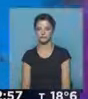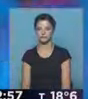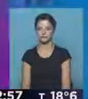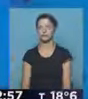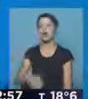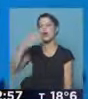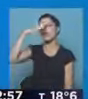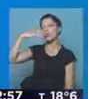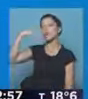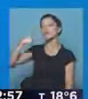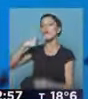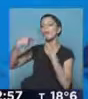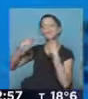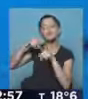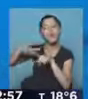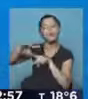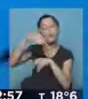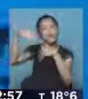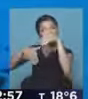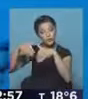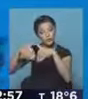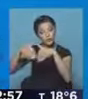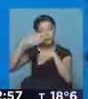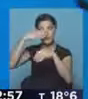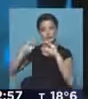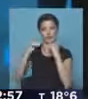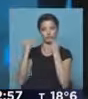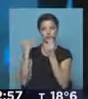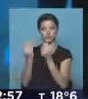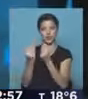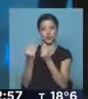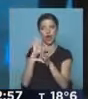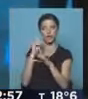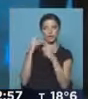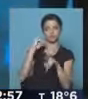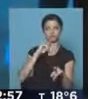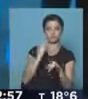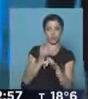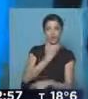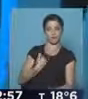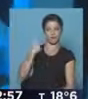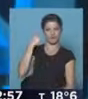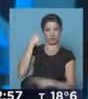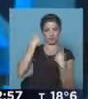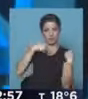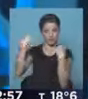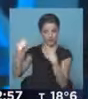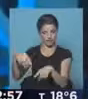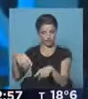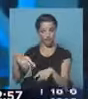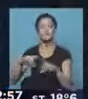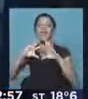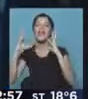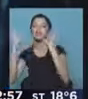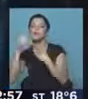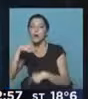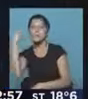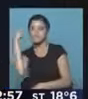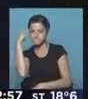últimos referéndums en el mundo dieron como resultado alternativas que no se esperaban. Es decir, empieza a haber en el mundo una pregunta y